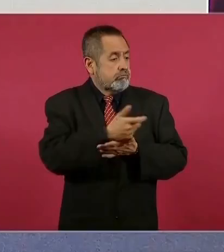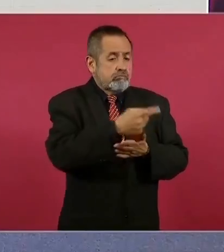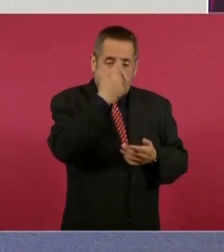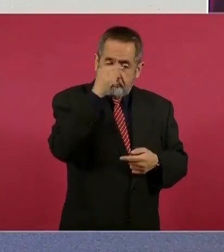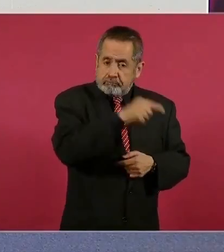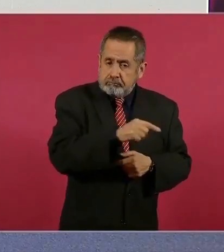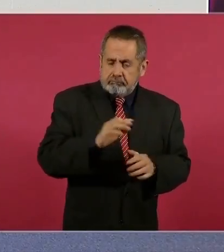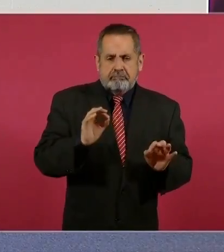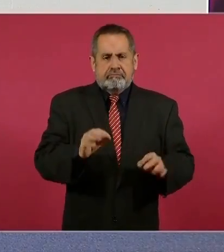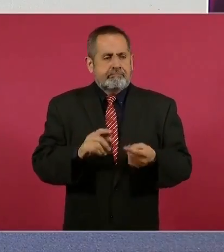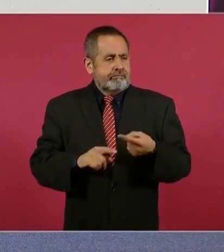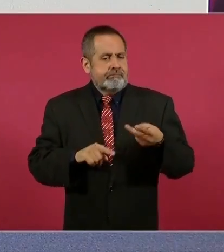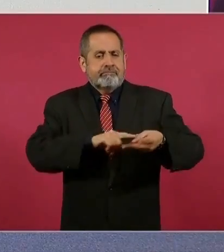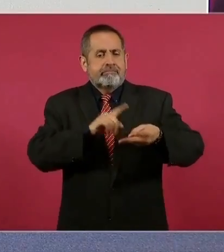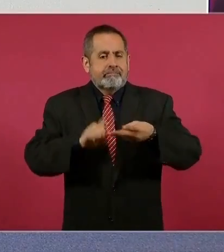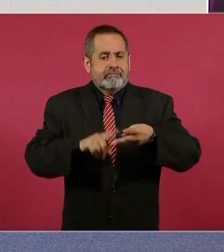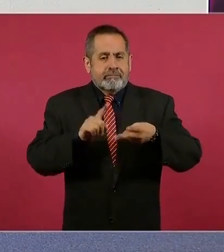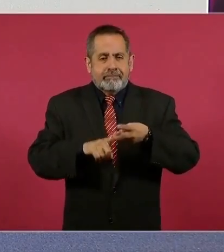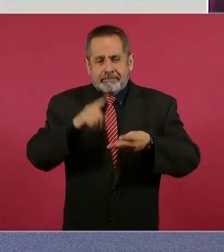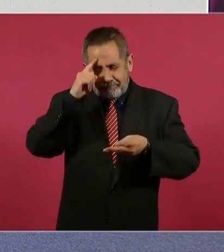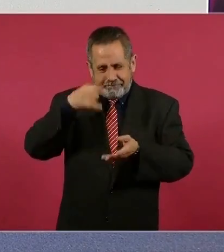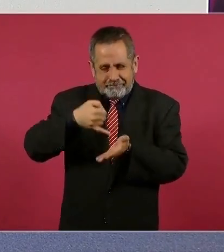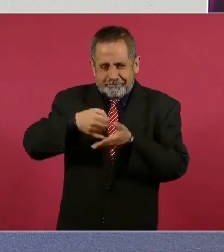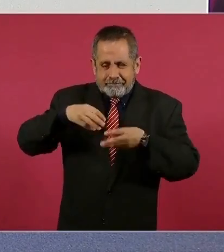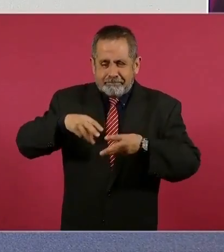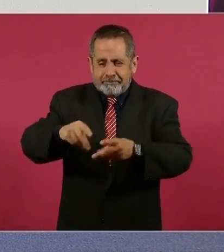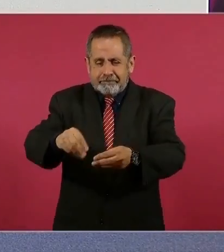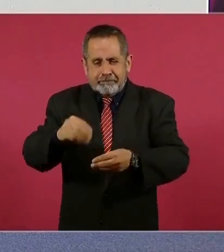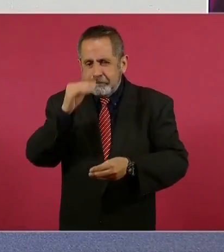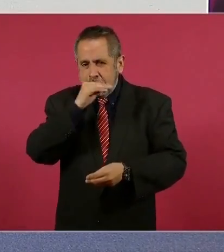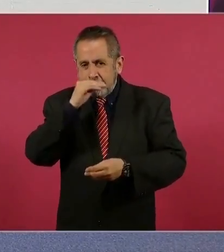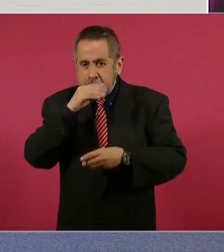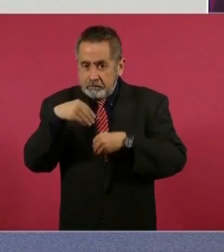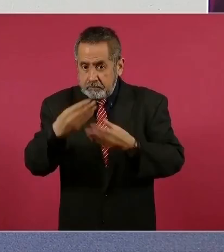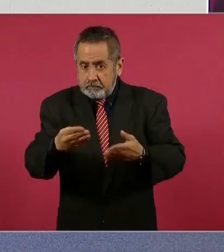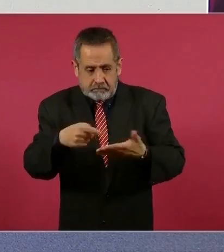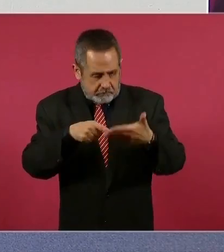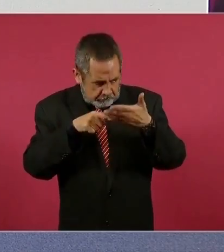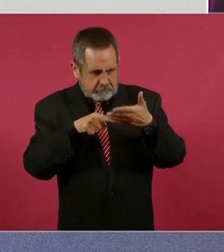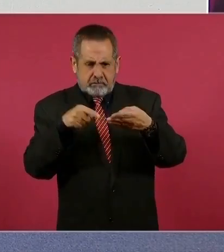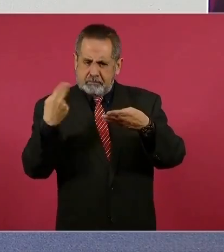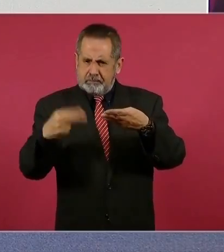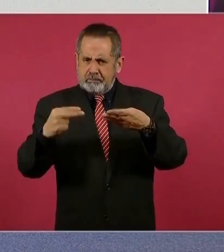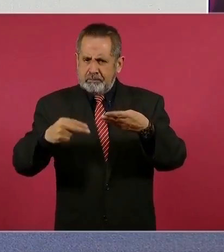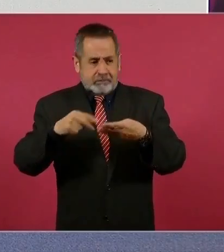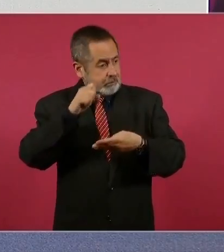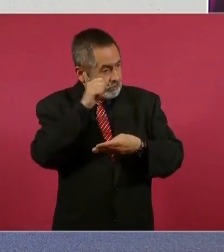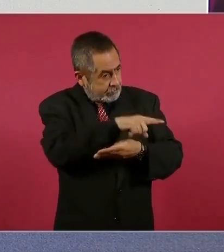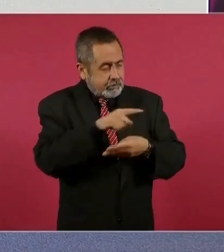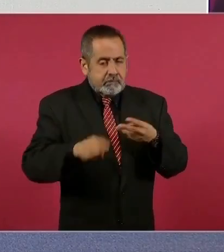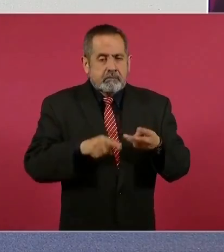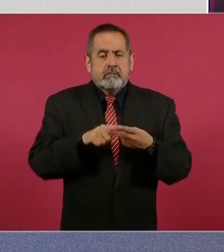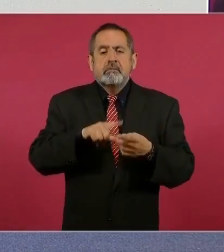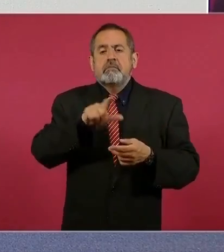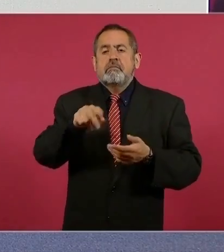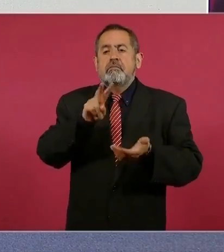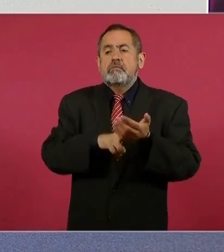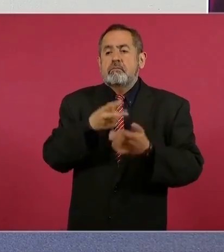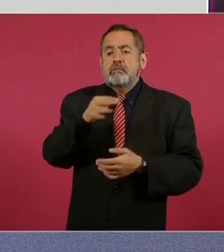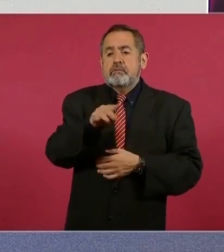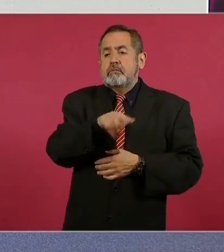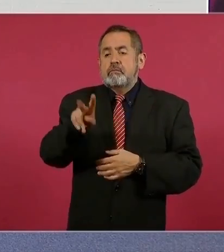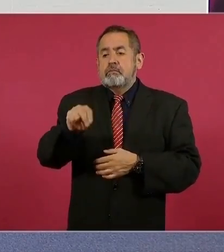también beneficiario del programa de fertilizantes. De 2019 a 2023 ha